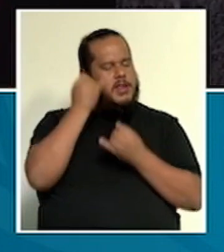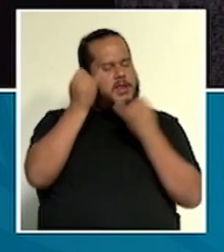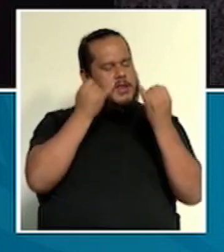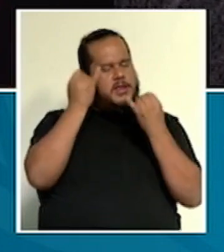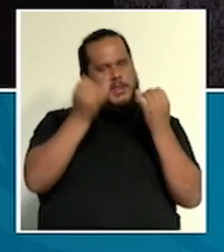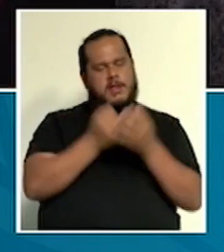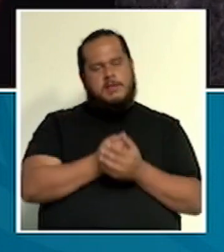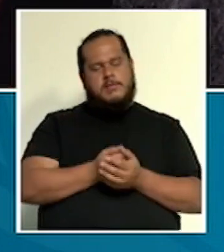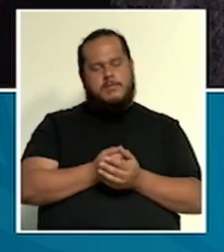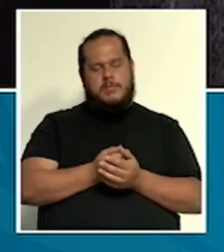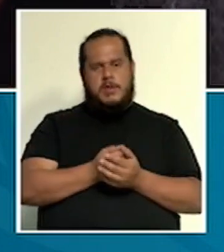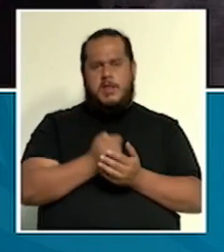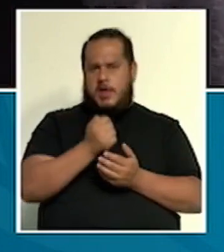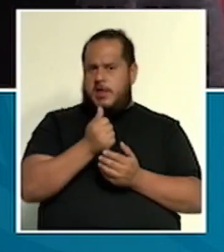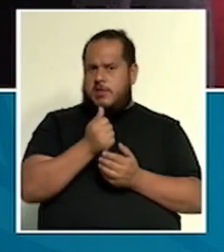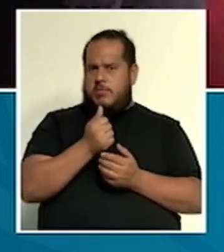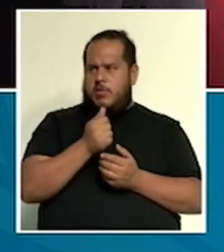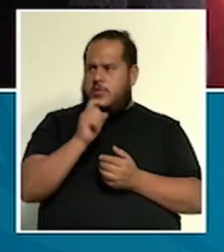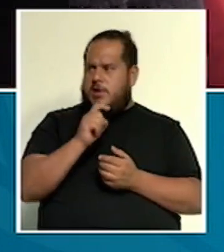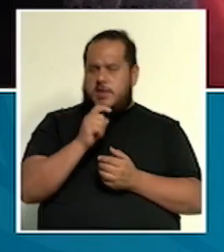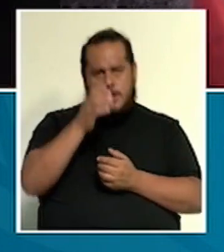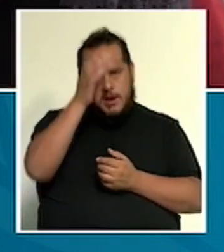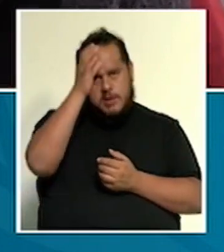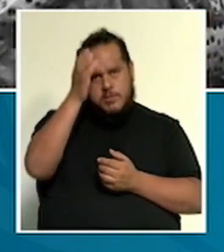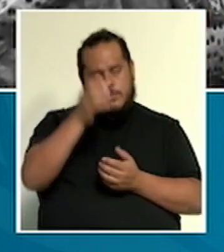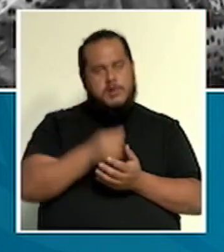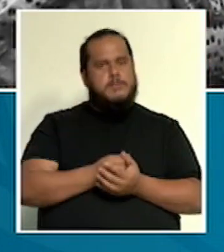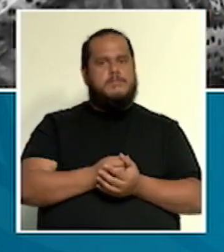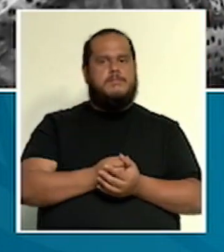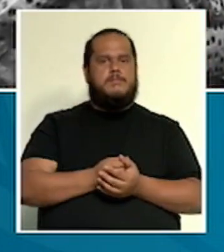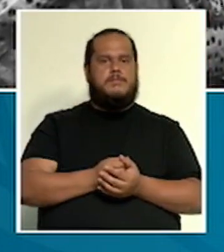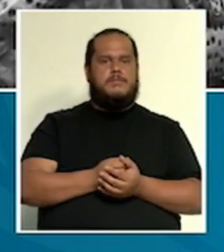ideas? ¿Es tan poco necesaria la cultura?